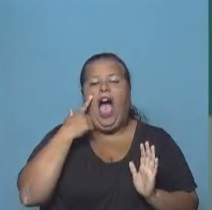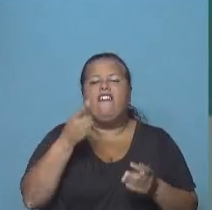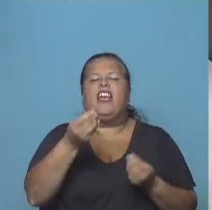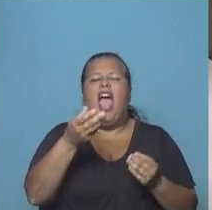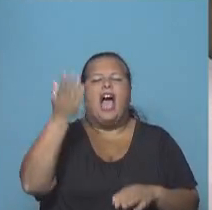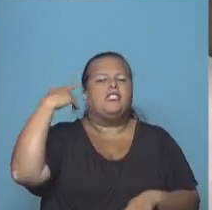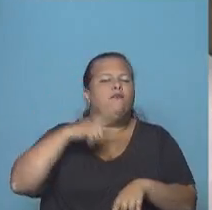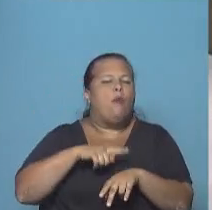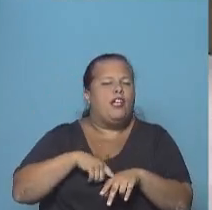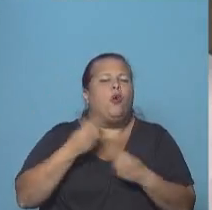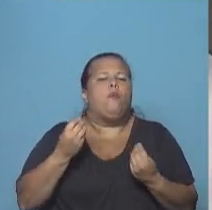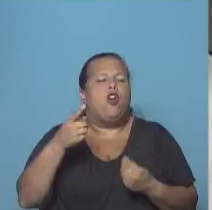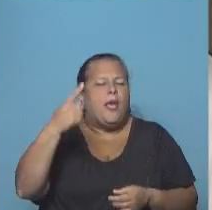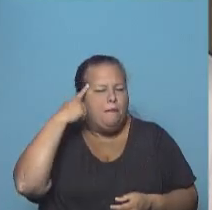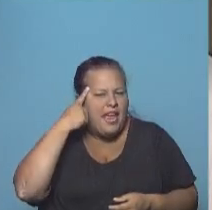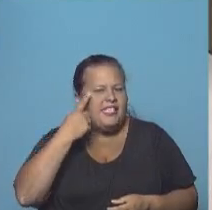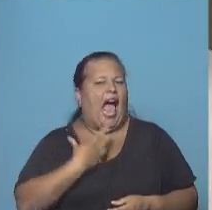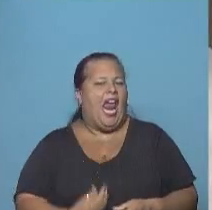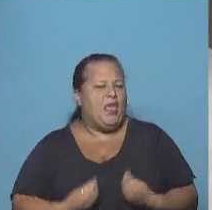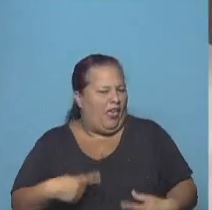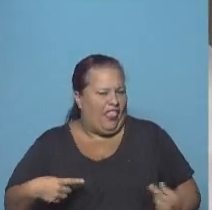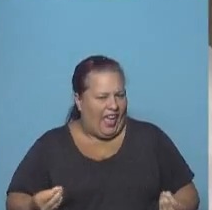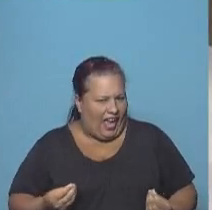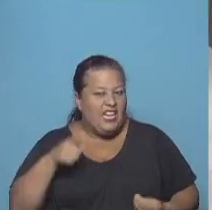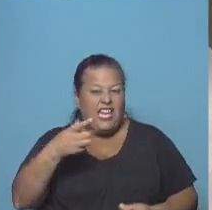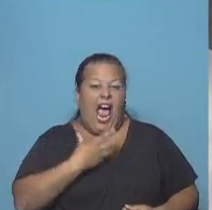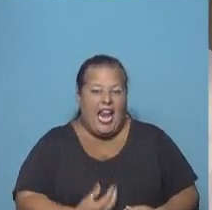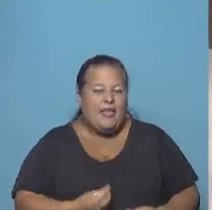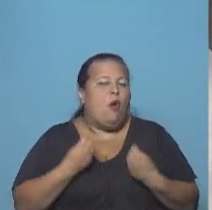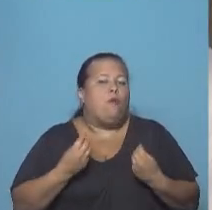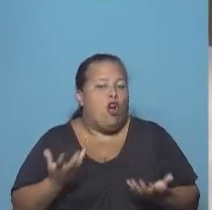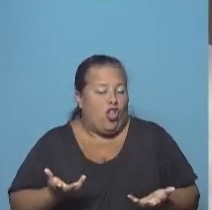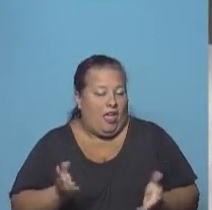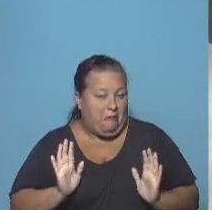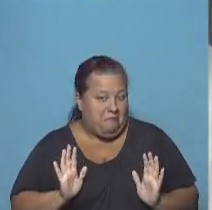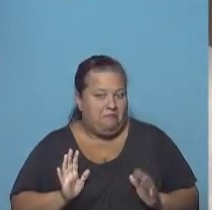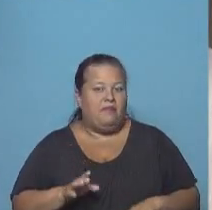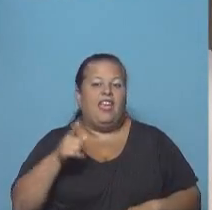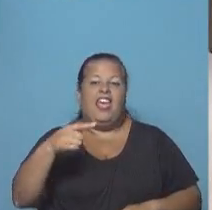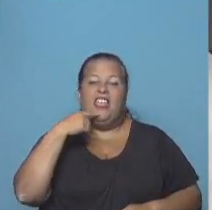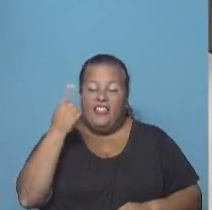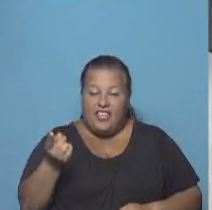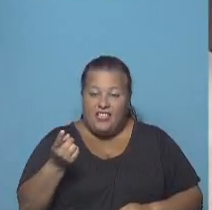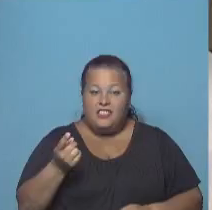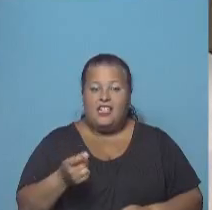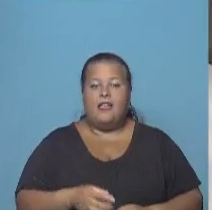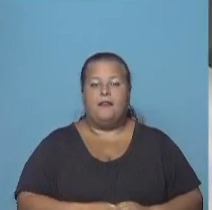hacía él en esa época Y por qué piensa que hubo alivio Y si él se alivió Y por qué decir